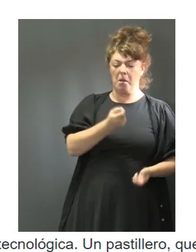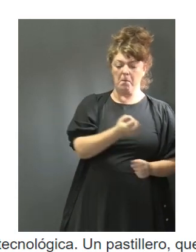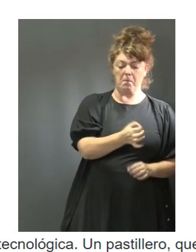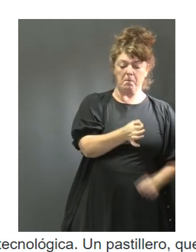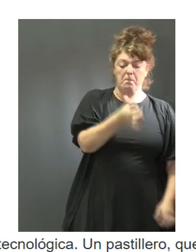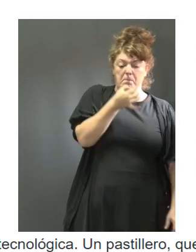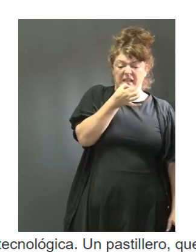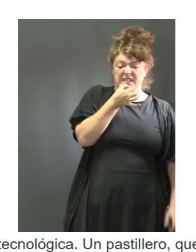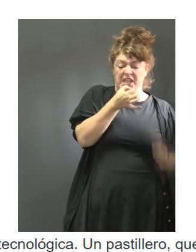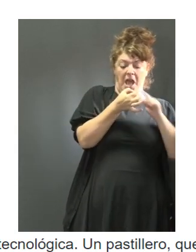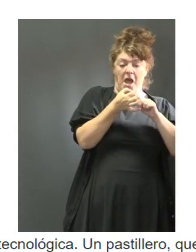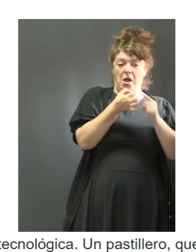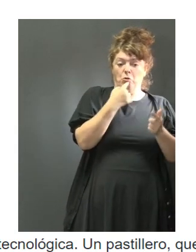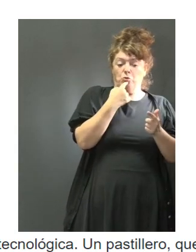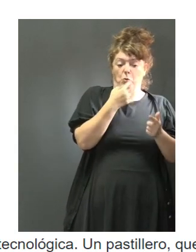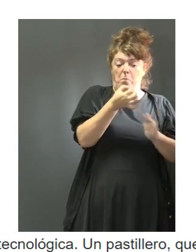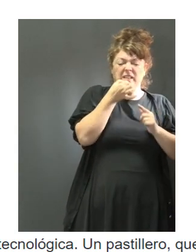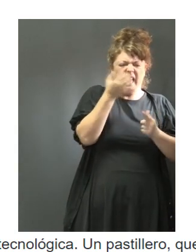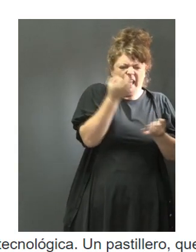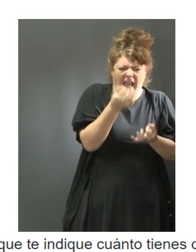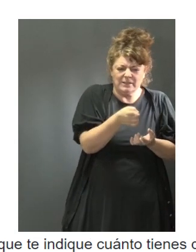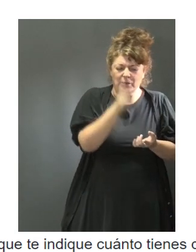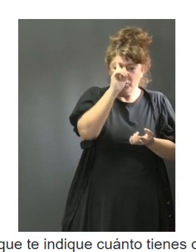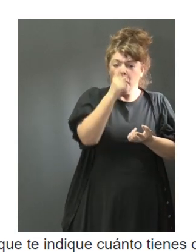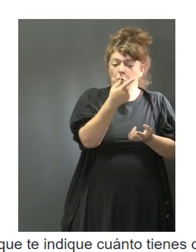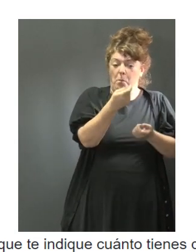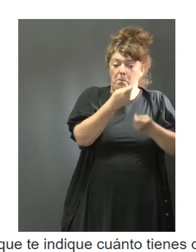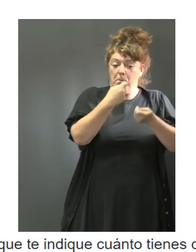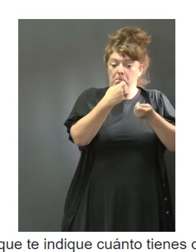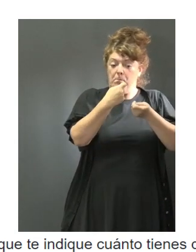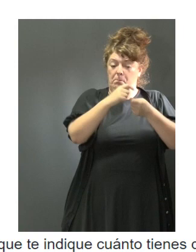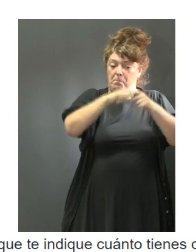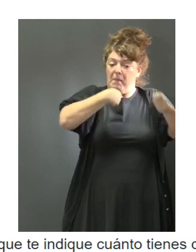pastilla, el que tú me estés vendiendo un pastillero